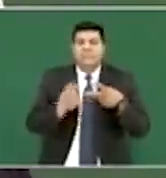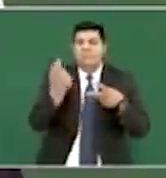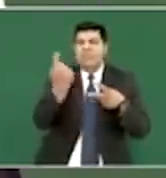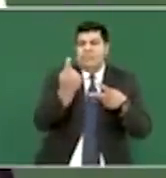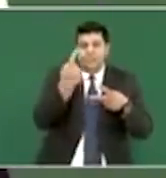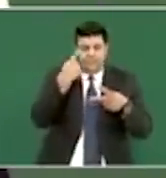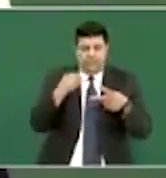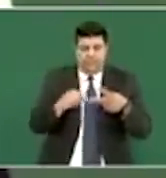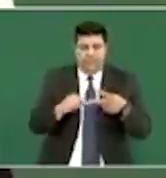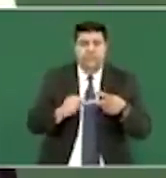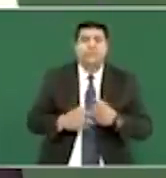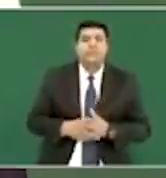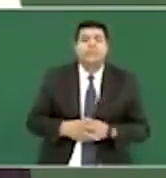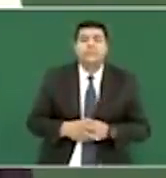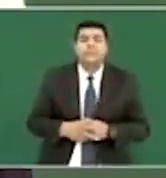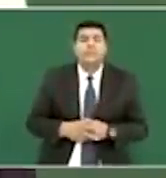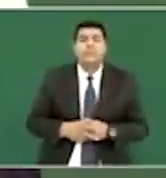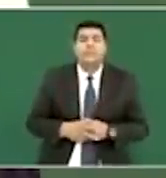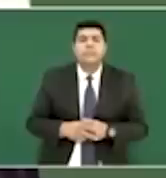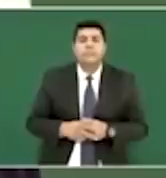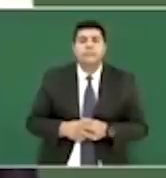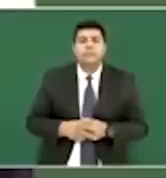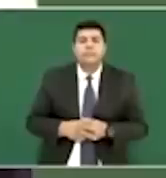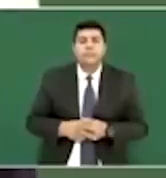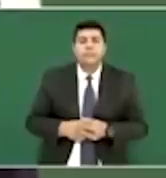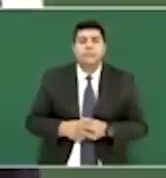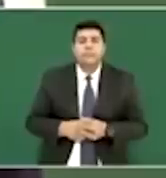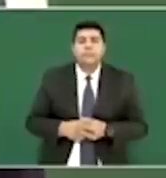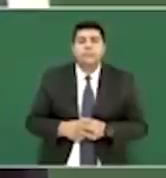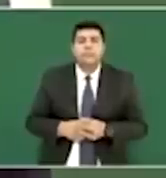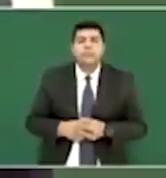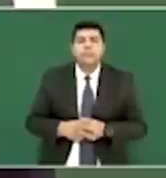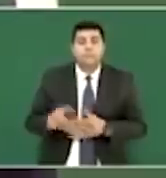no haya distinción,